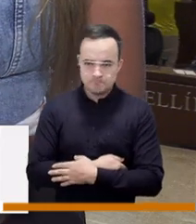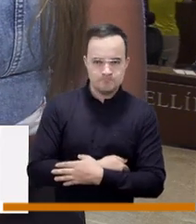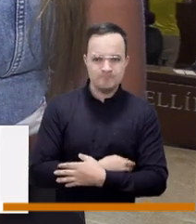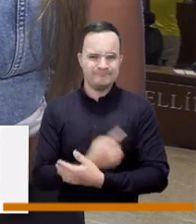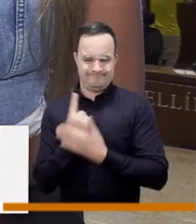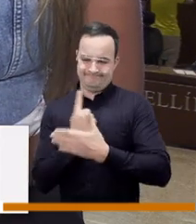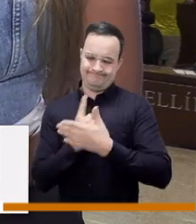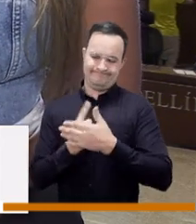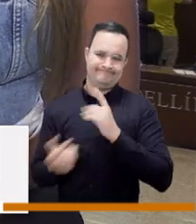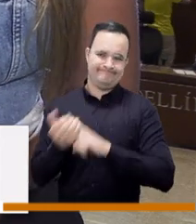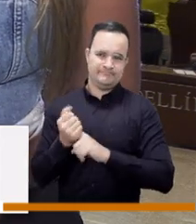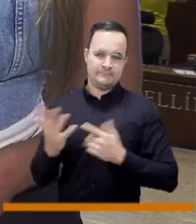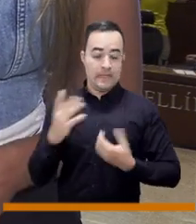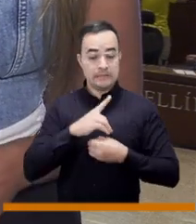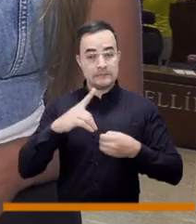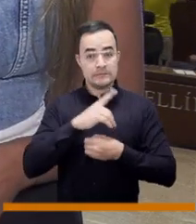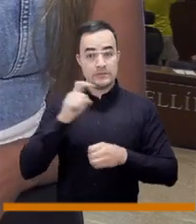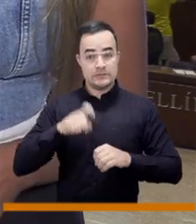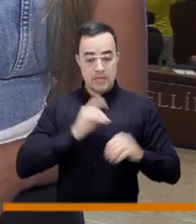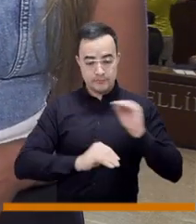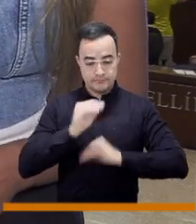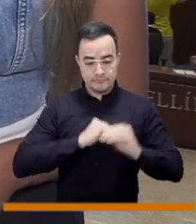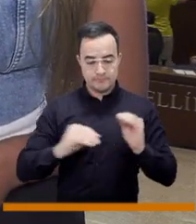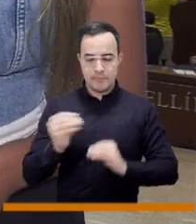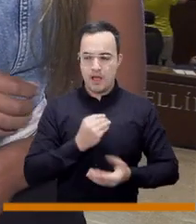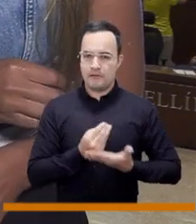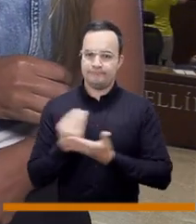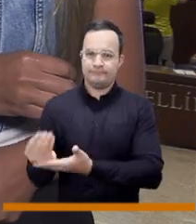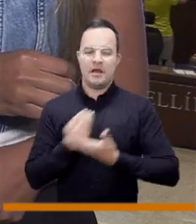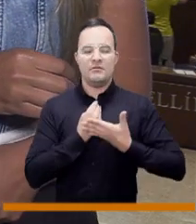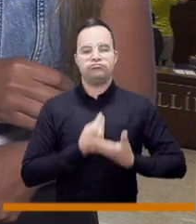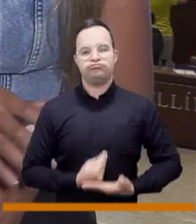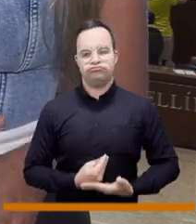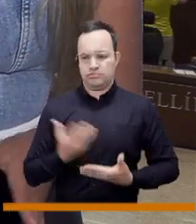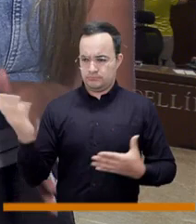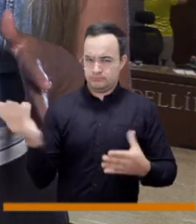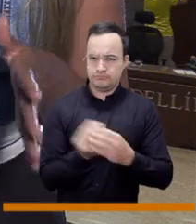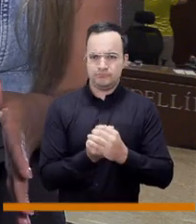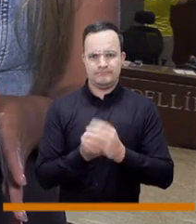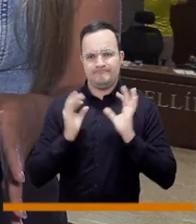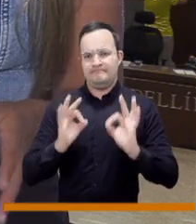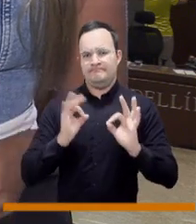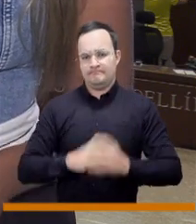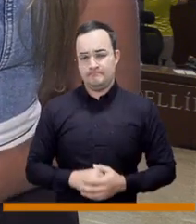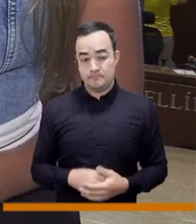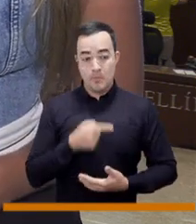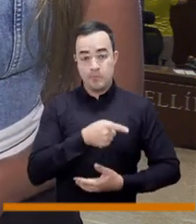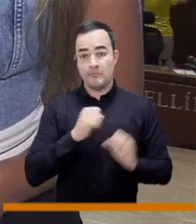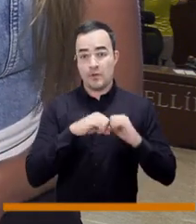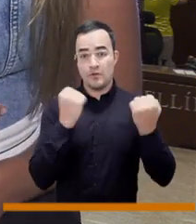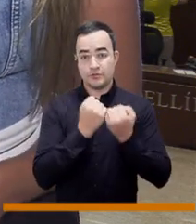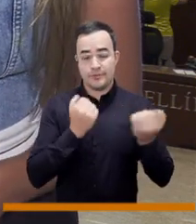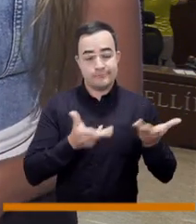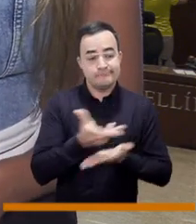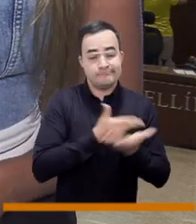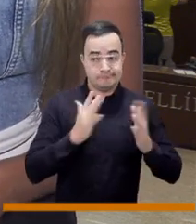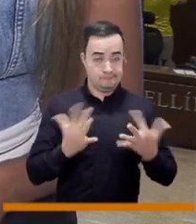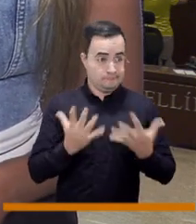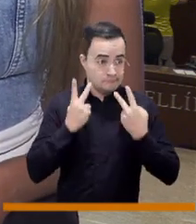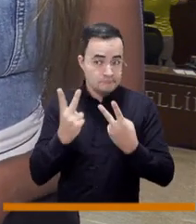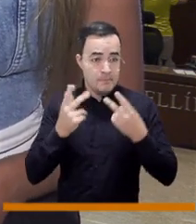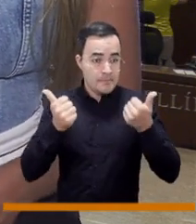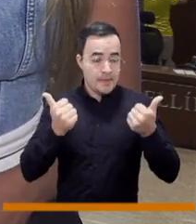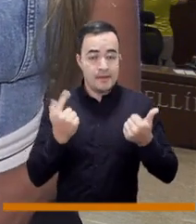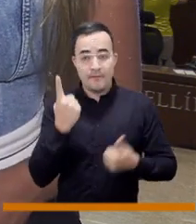Distrito que se establezcan garantías para incluir estas personas en nuestra sociedad en el consejo de Medellín debatimos acerca de esta